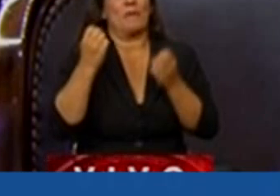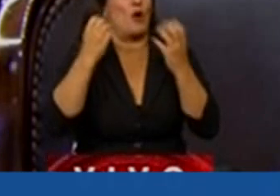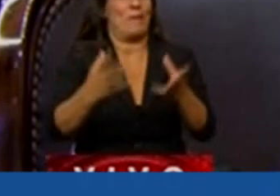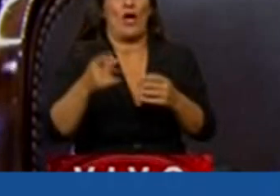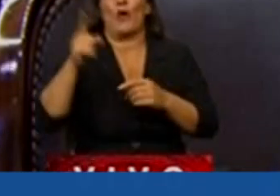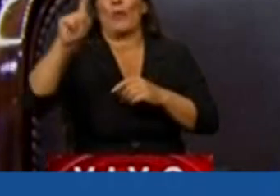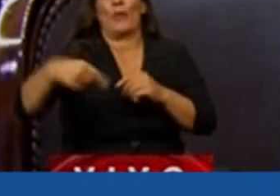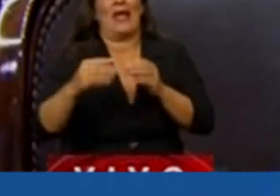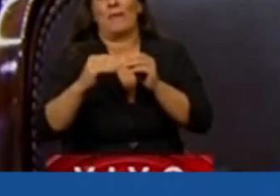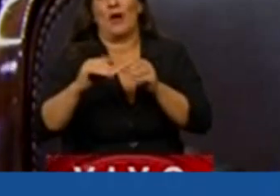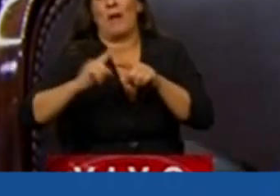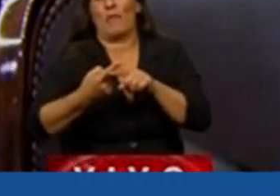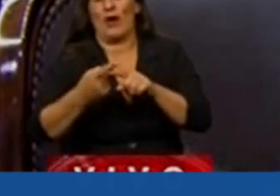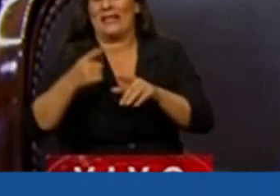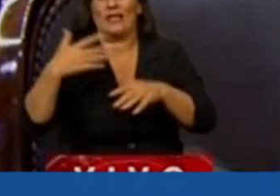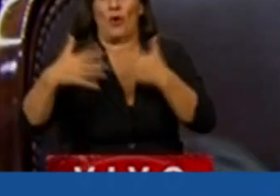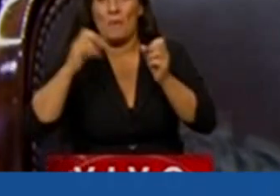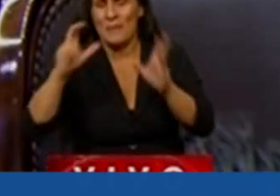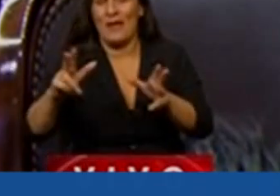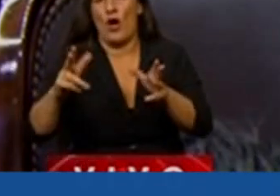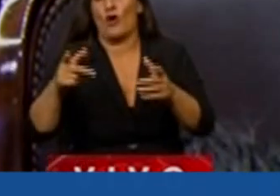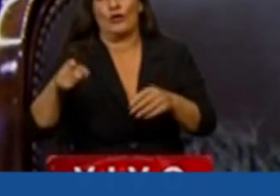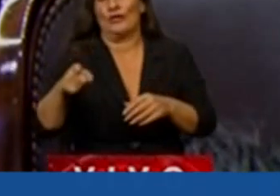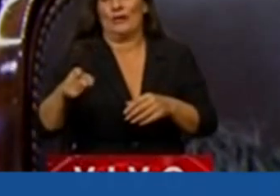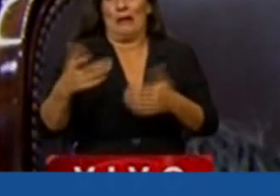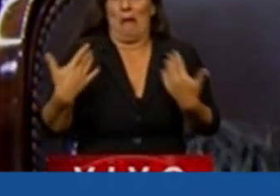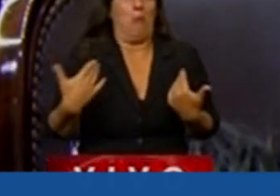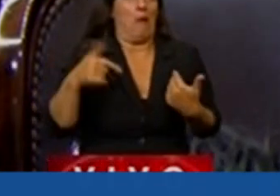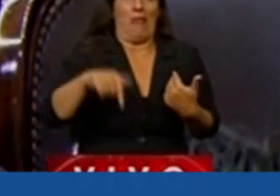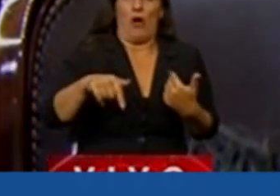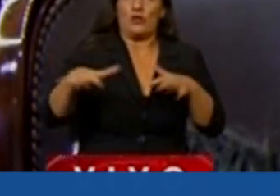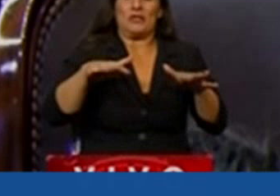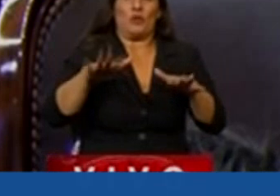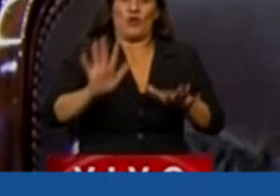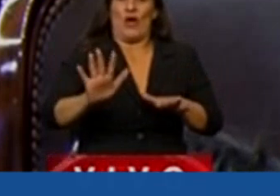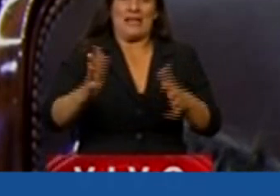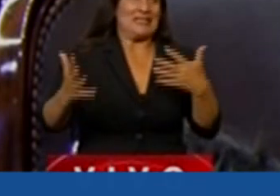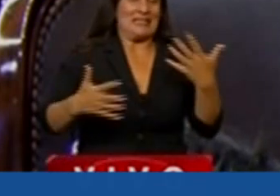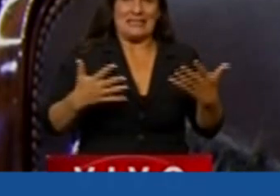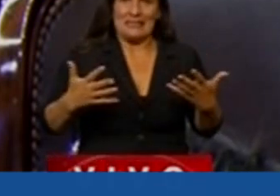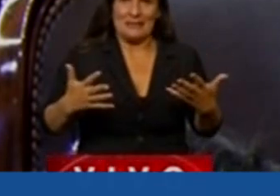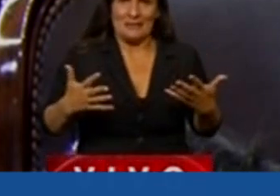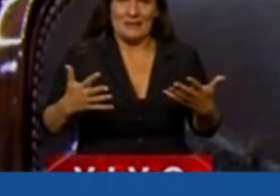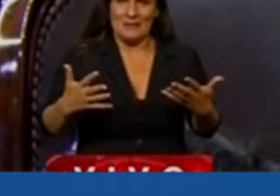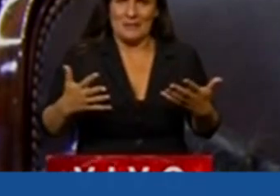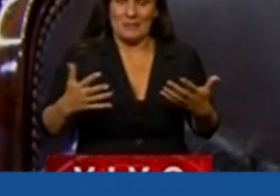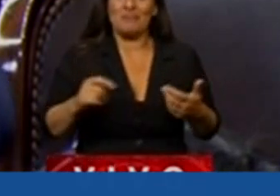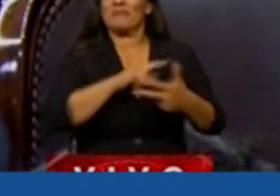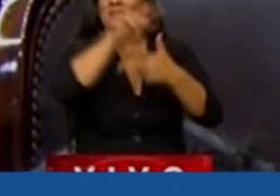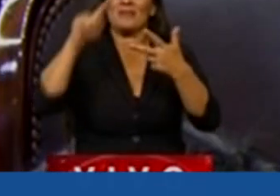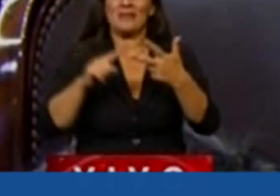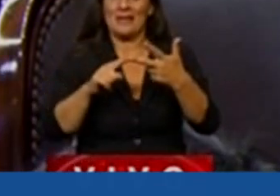políticas de acordar con el fondo, era justamente la posibilidad de encontrarnos hoy en esa situación. Y el